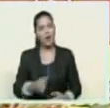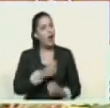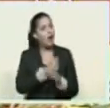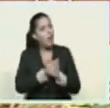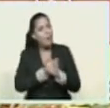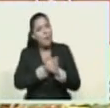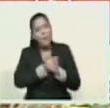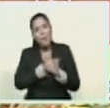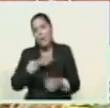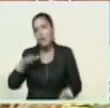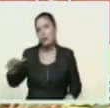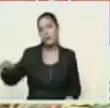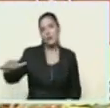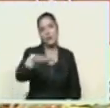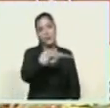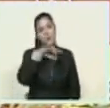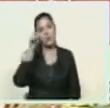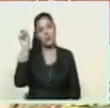como luciano